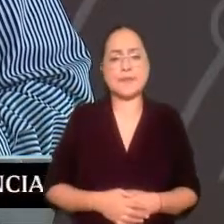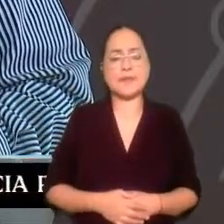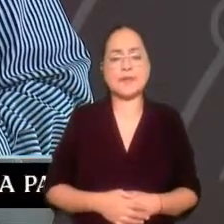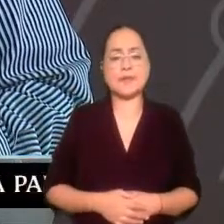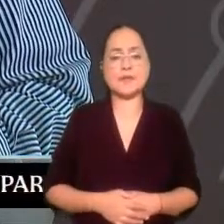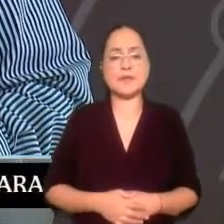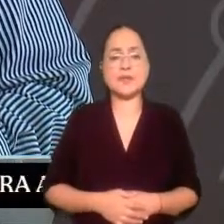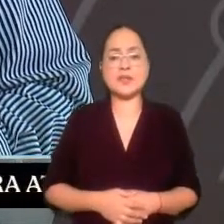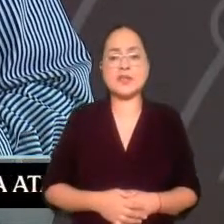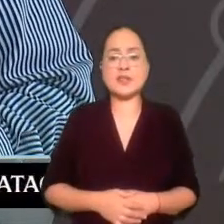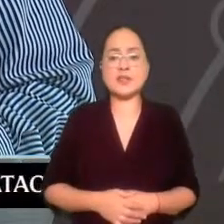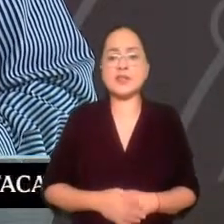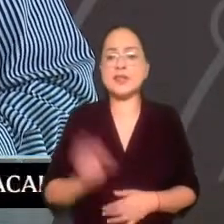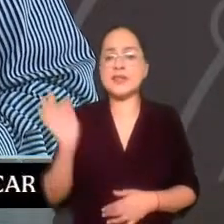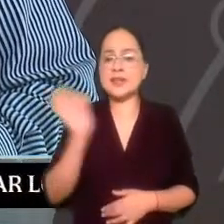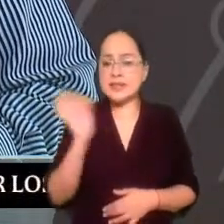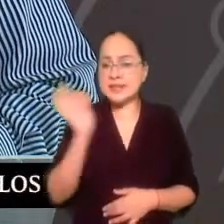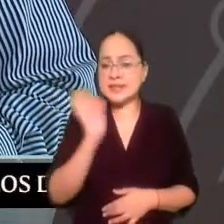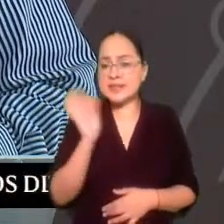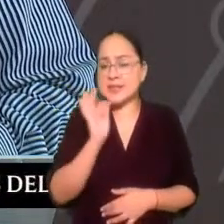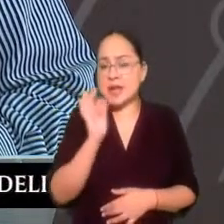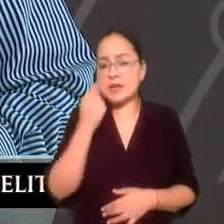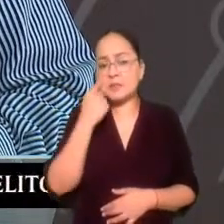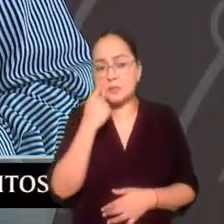si las circunstancias son